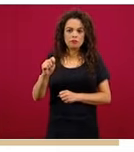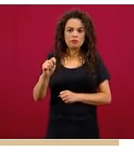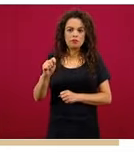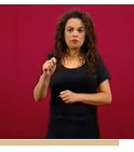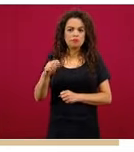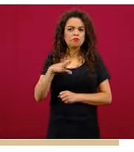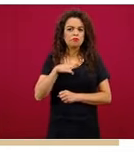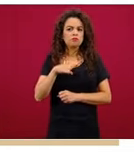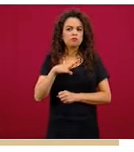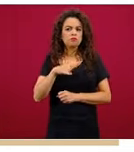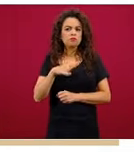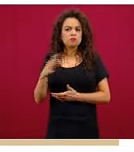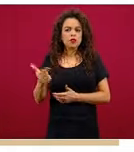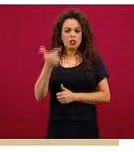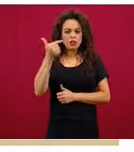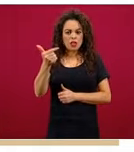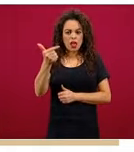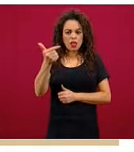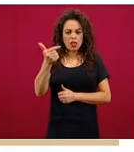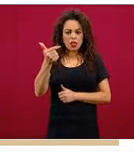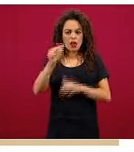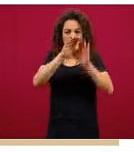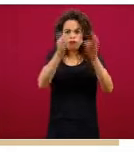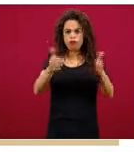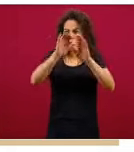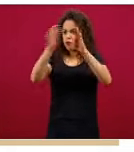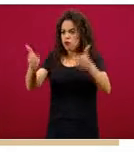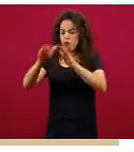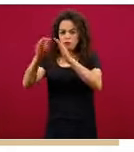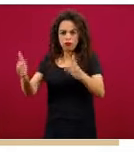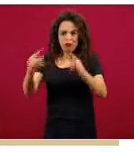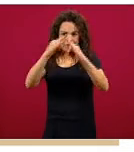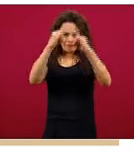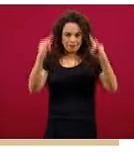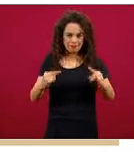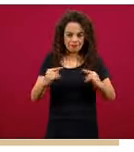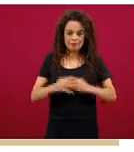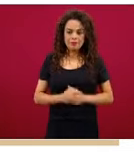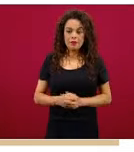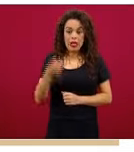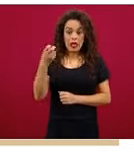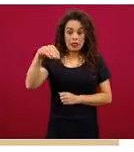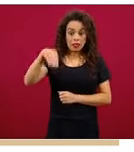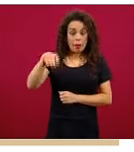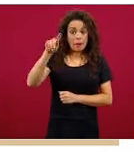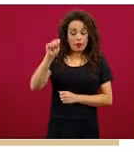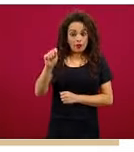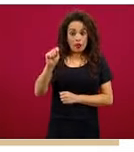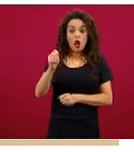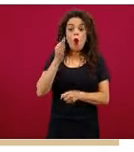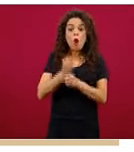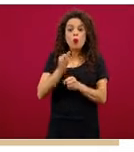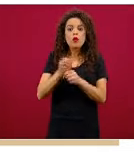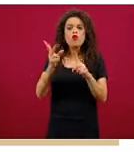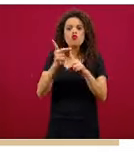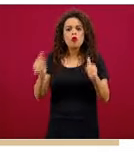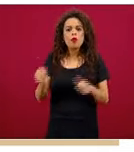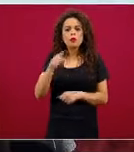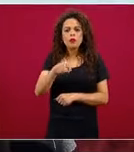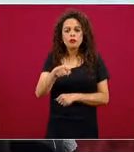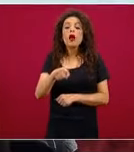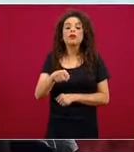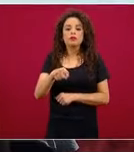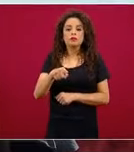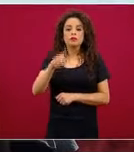prácticamente 7 carpas, 6 o 7 carpas, y este MT está instalado en este momento en la ciudad